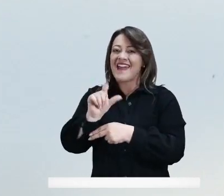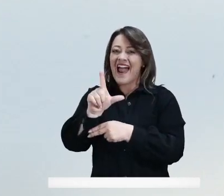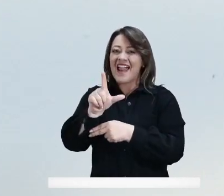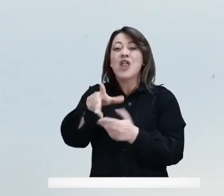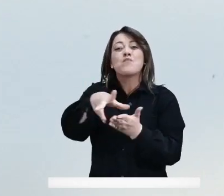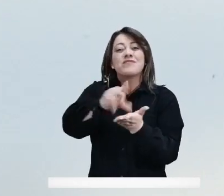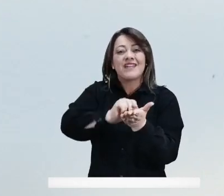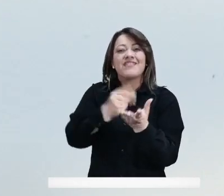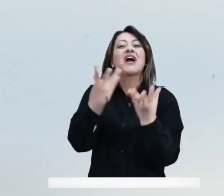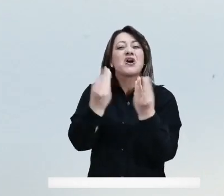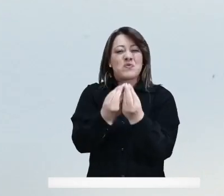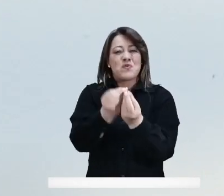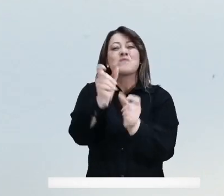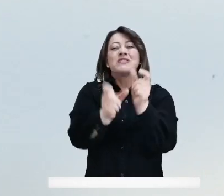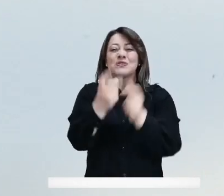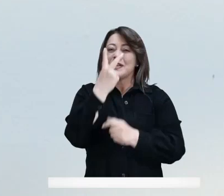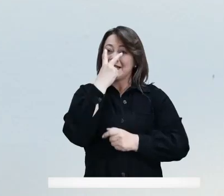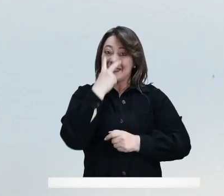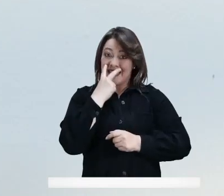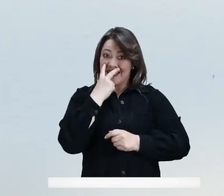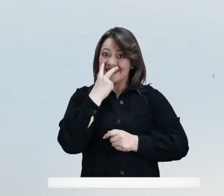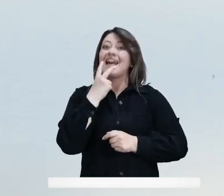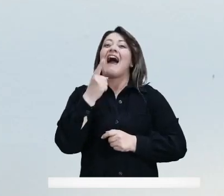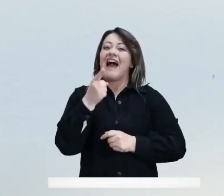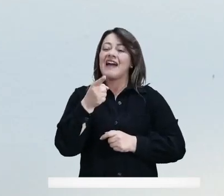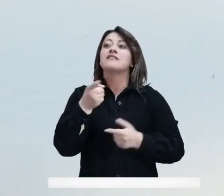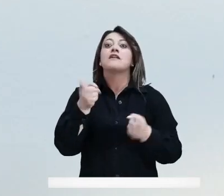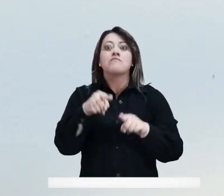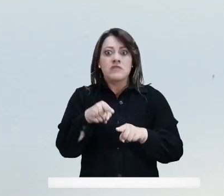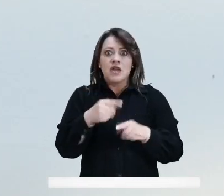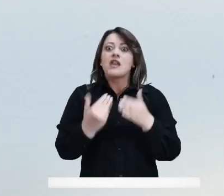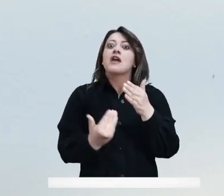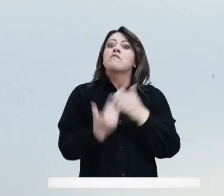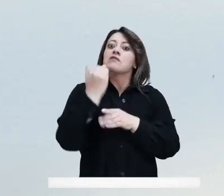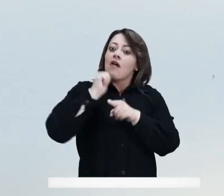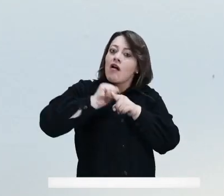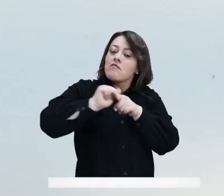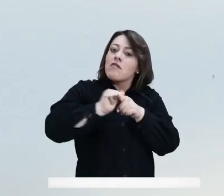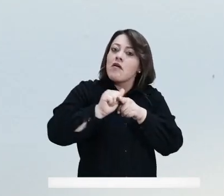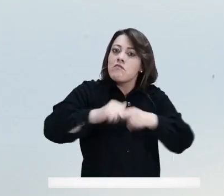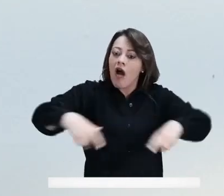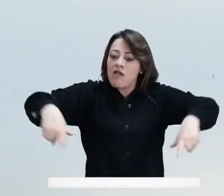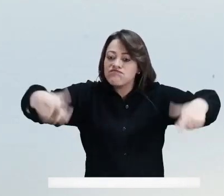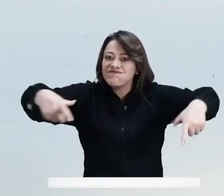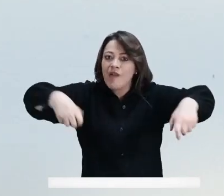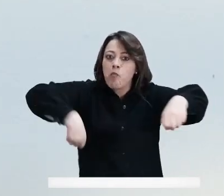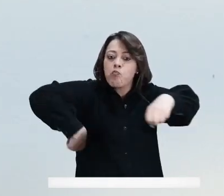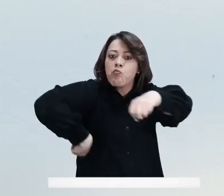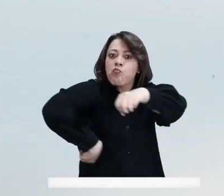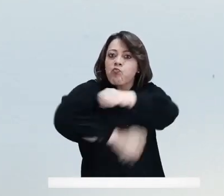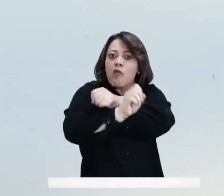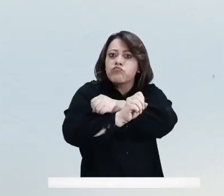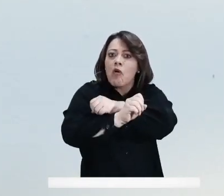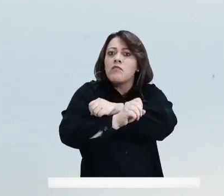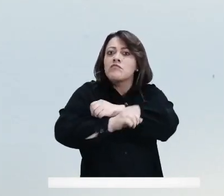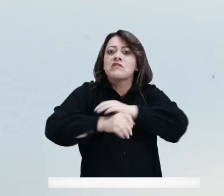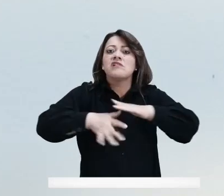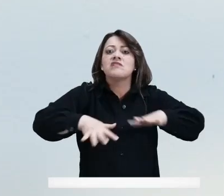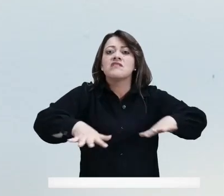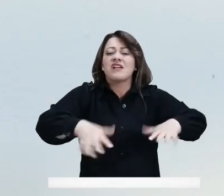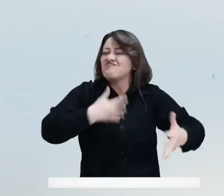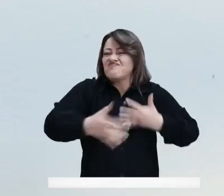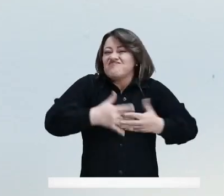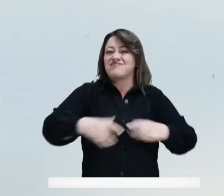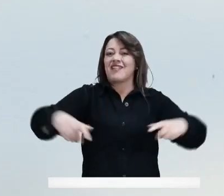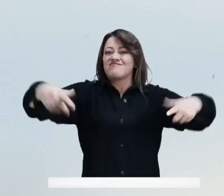de personas con discapacidad visual, que empezó, Mandy, entrenando en una cancha de microfútbol con ninguna de las